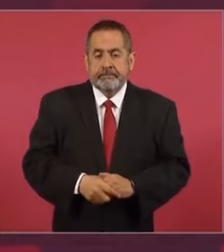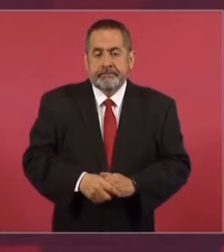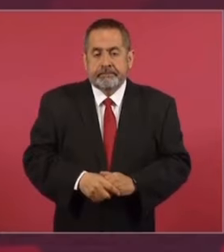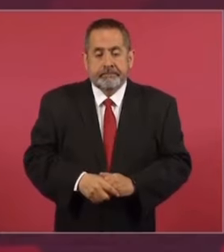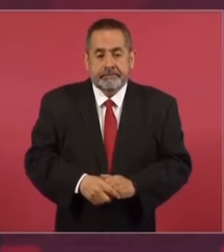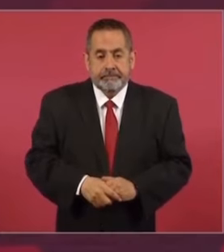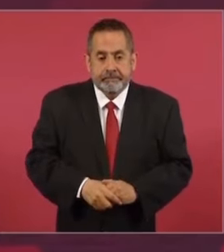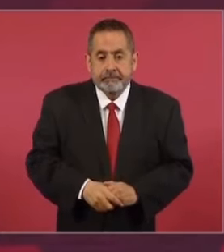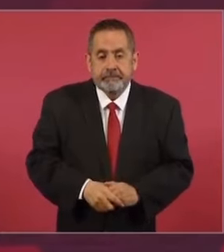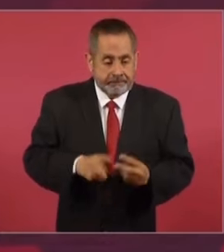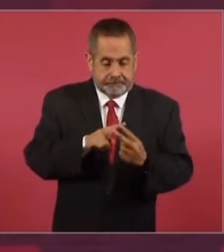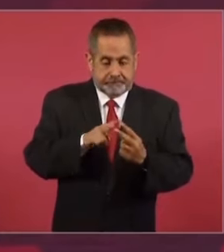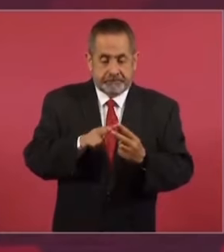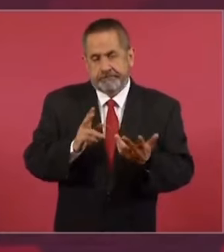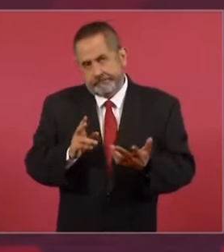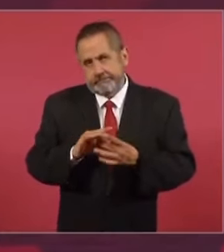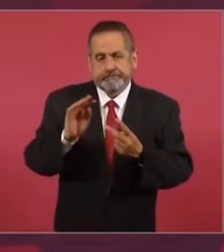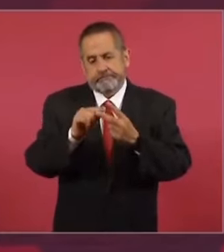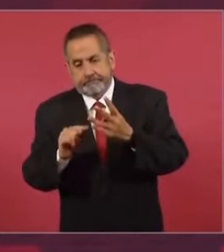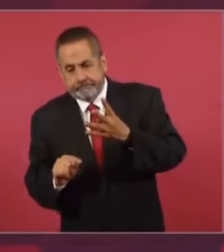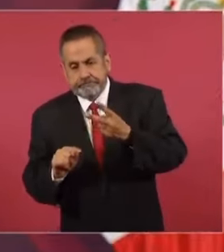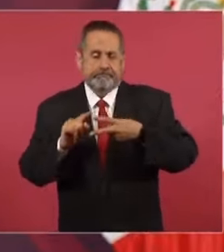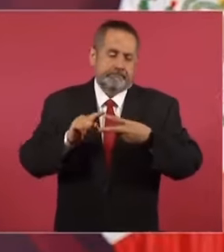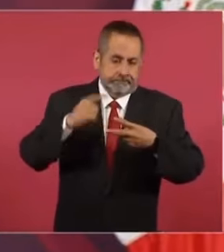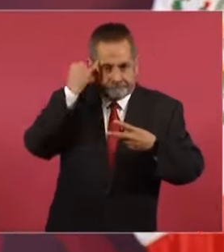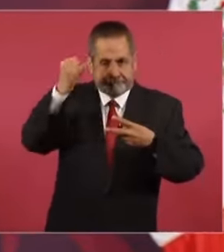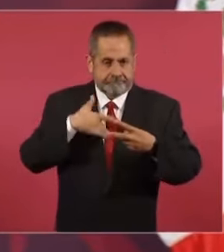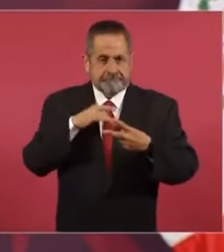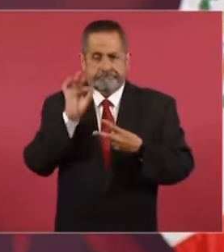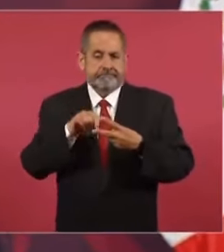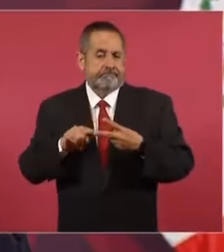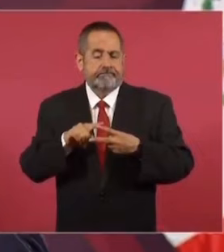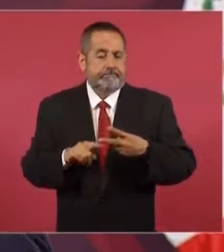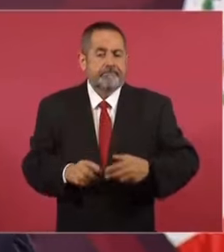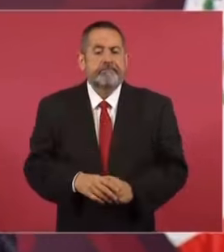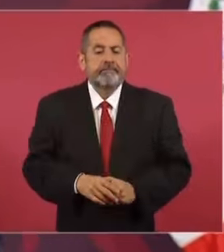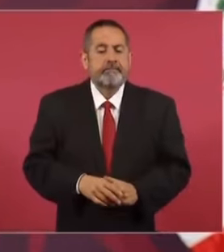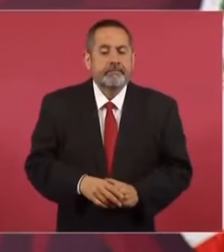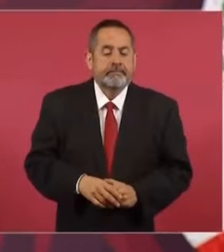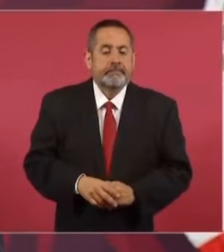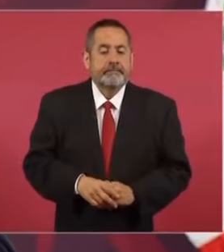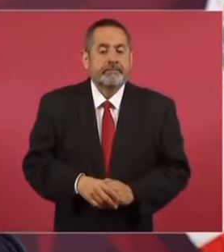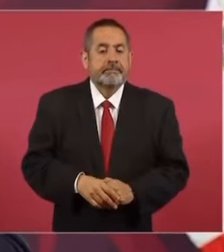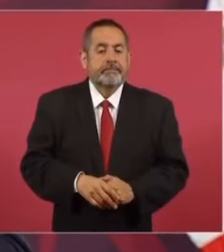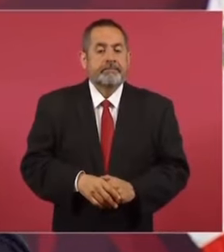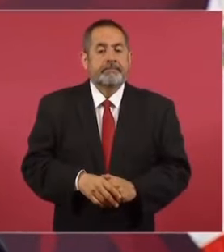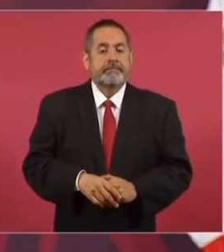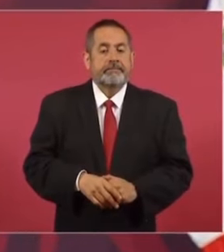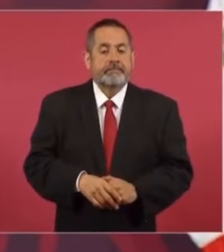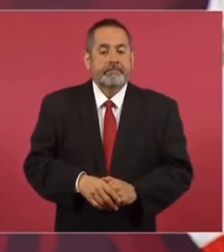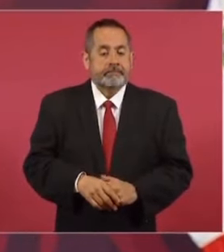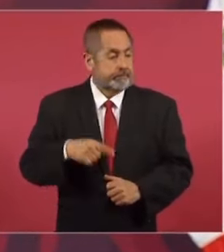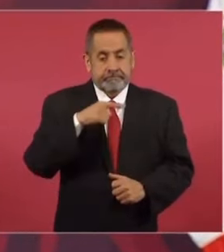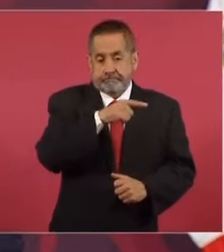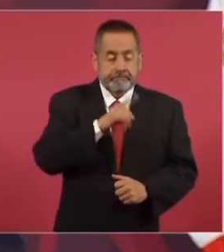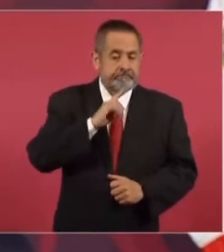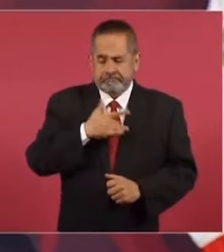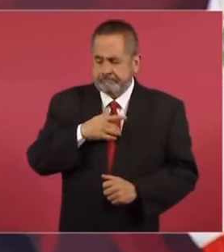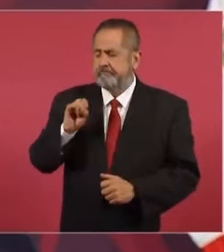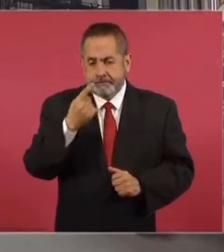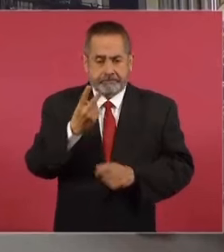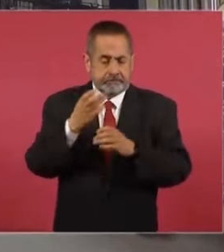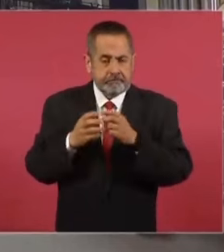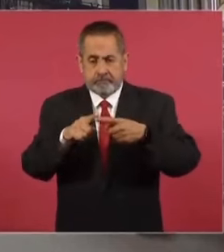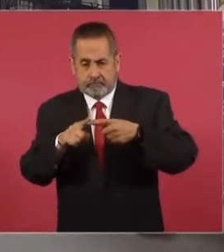hay dos explicaciones, o pueden haber más, pero yo solo tengo dos. Una, que ella sintió que era lo